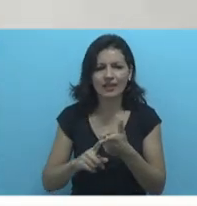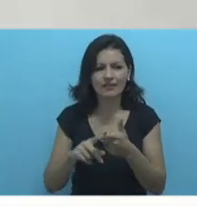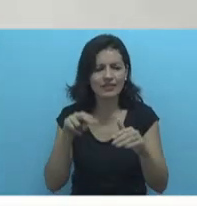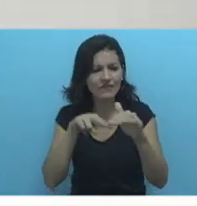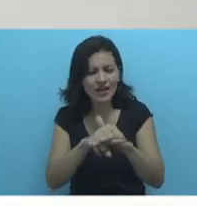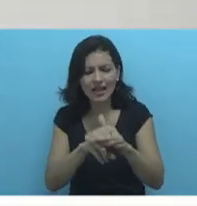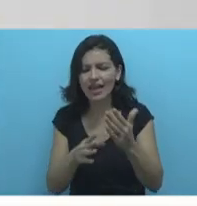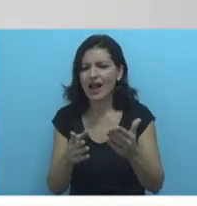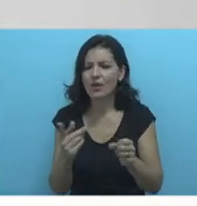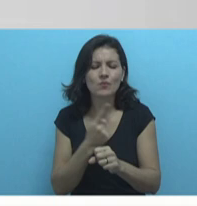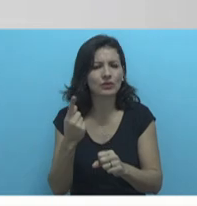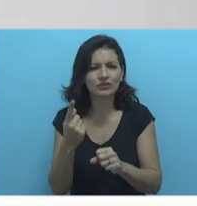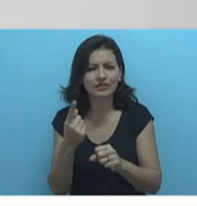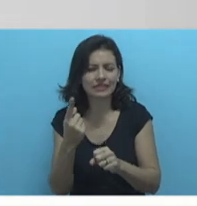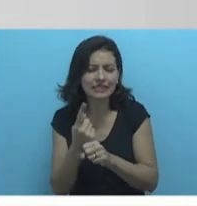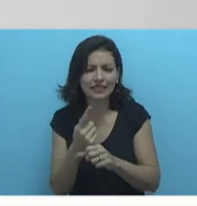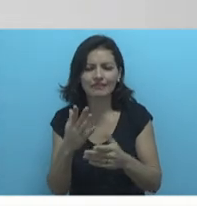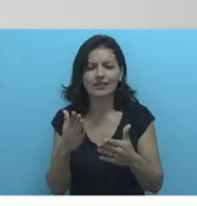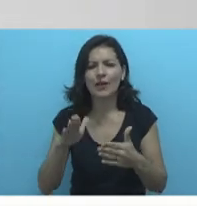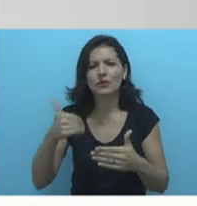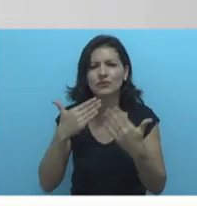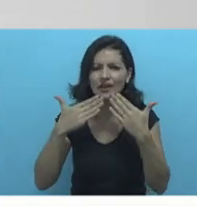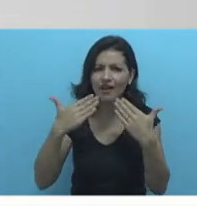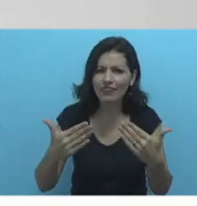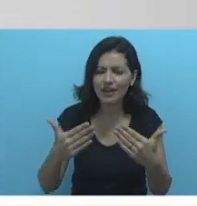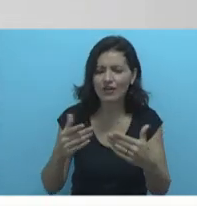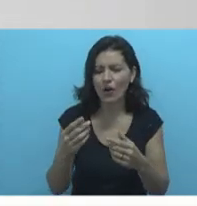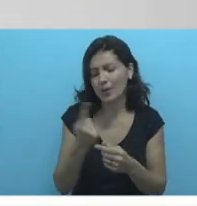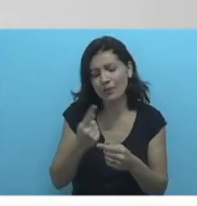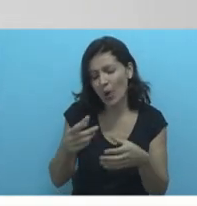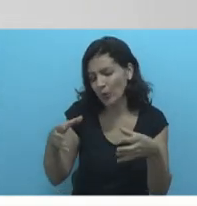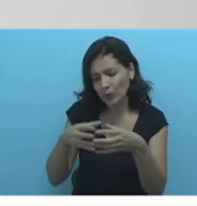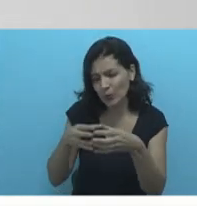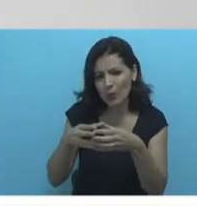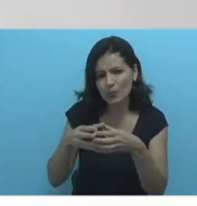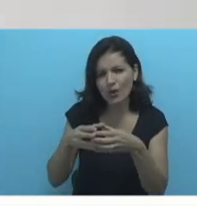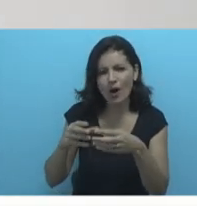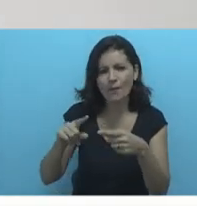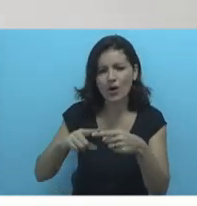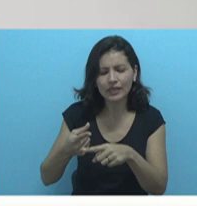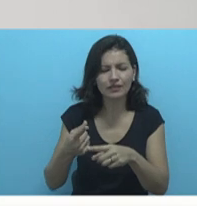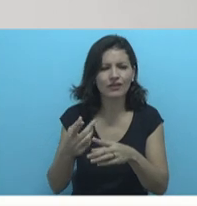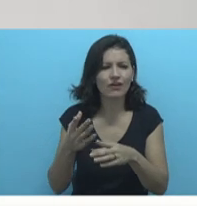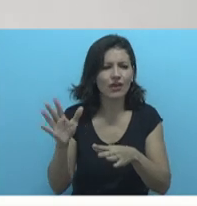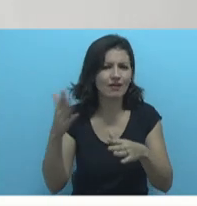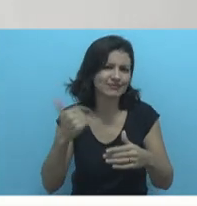Entonces quiero agradecer profundamente a mis compañeros del Partido Socialista que improvisaron una